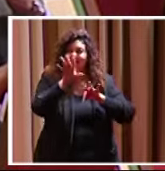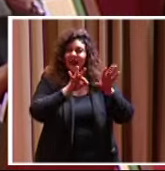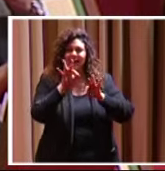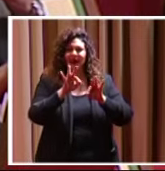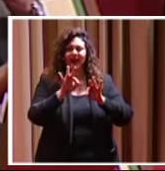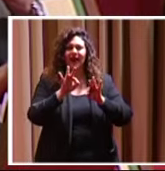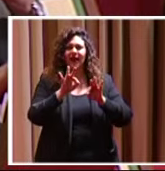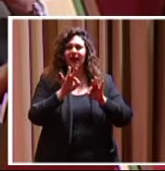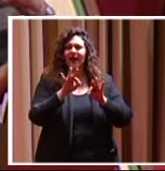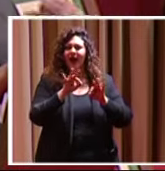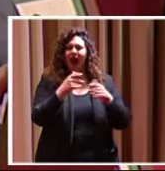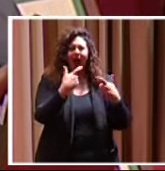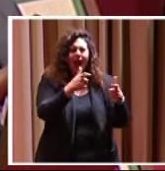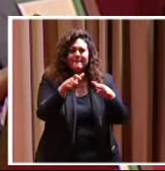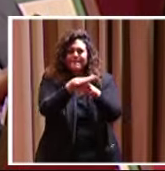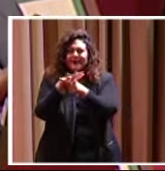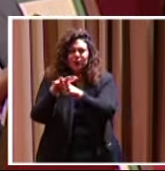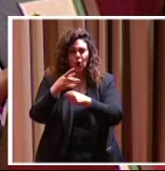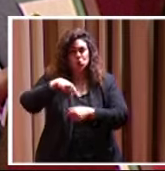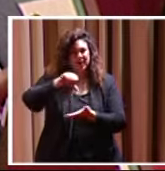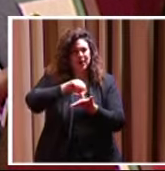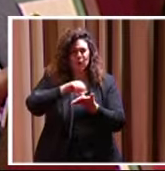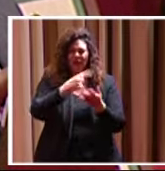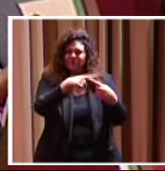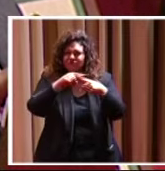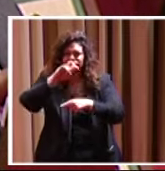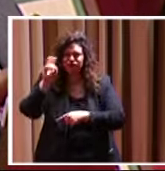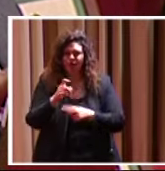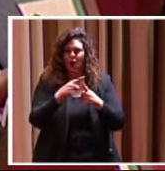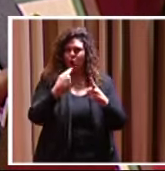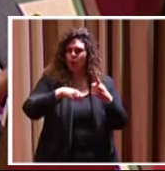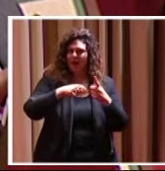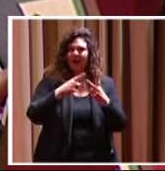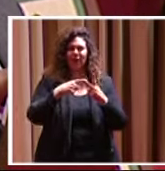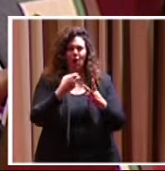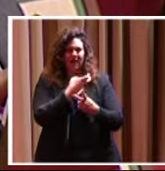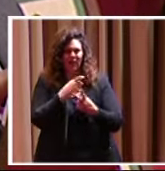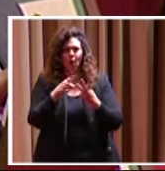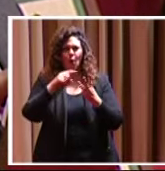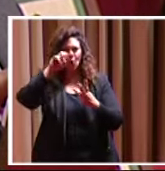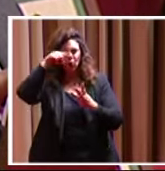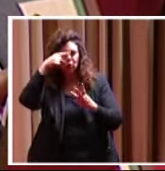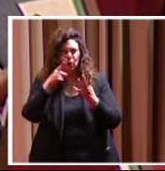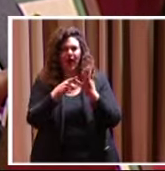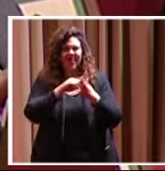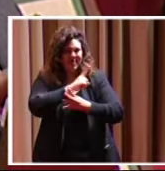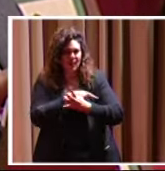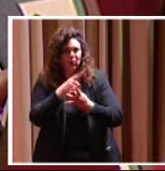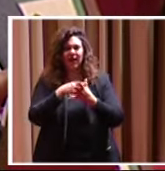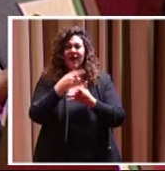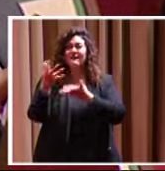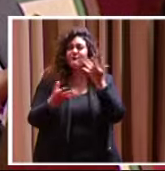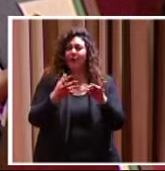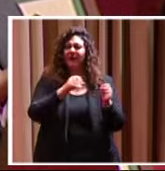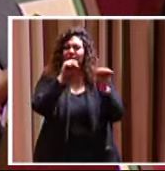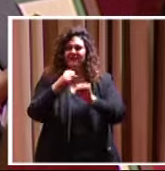diversos esenciales ámbitos de nuestra ciudad: el comercio, la restauración, la cultura, el deporte, el fomento y defensa